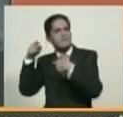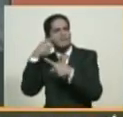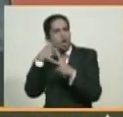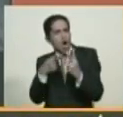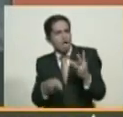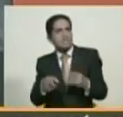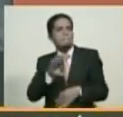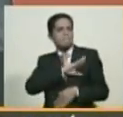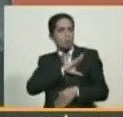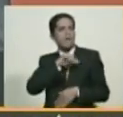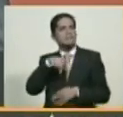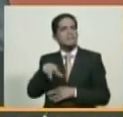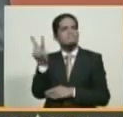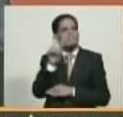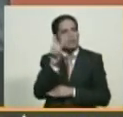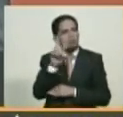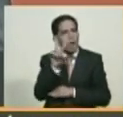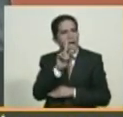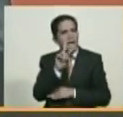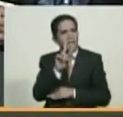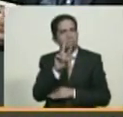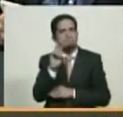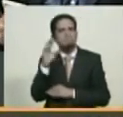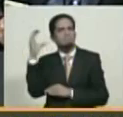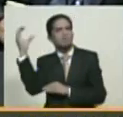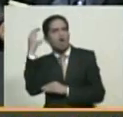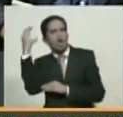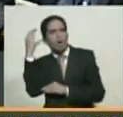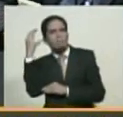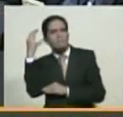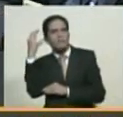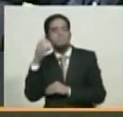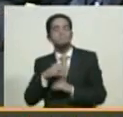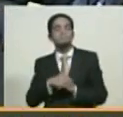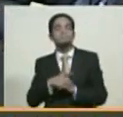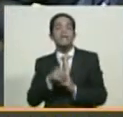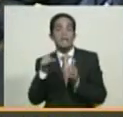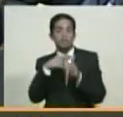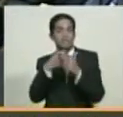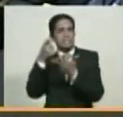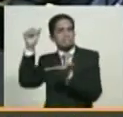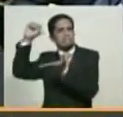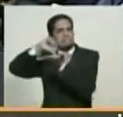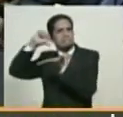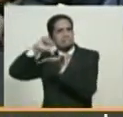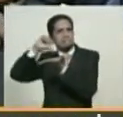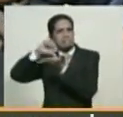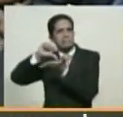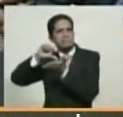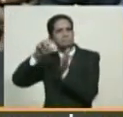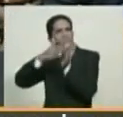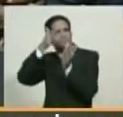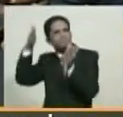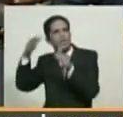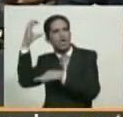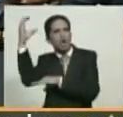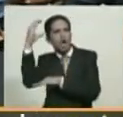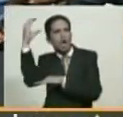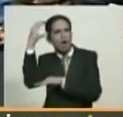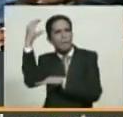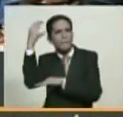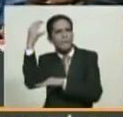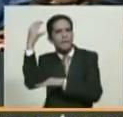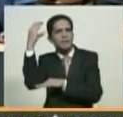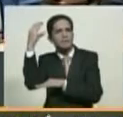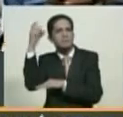Faltan días para que busquen otra actividad comercial las ciudades fronterizas de Colombia